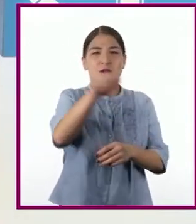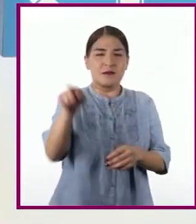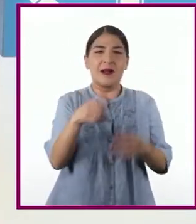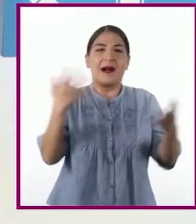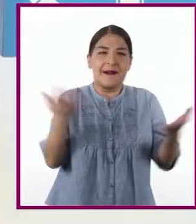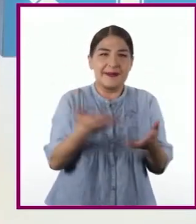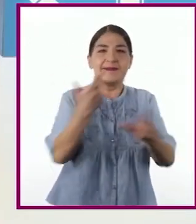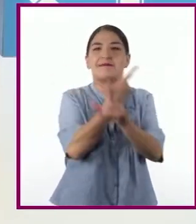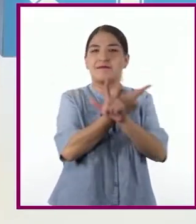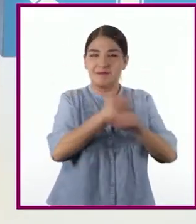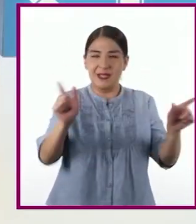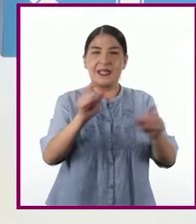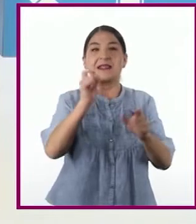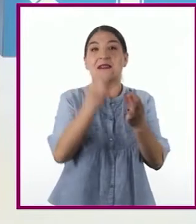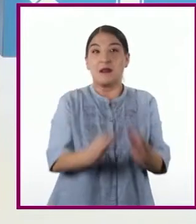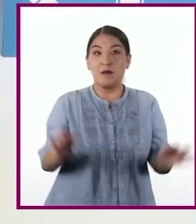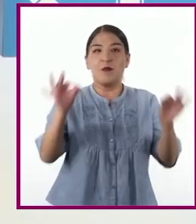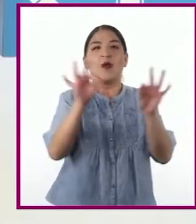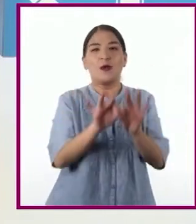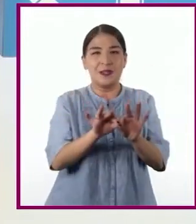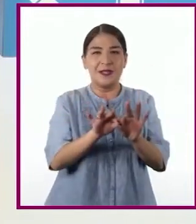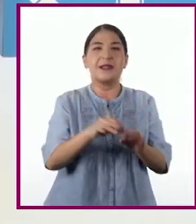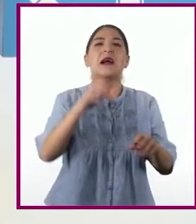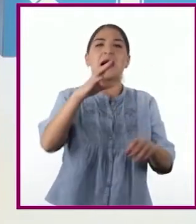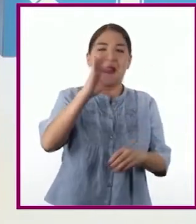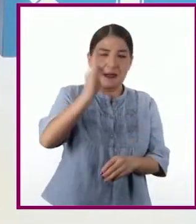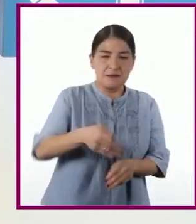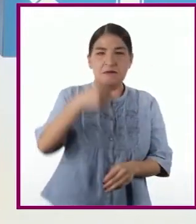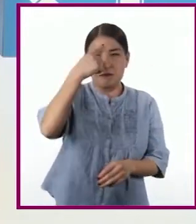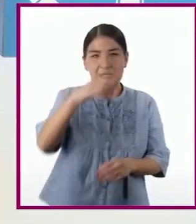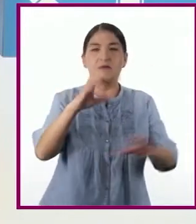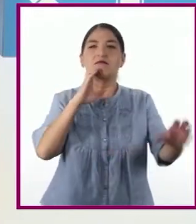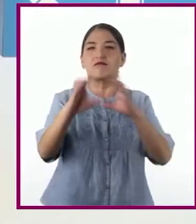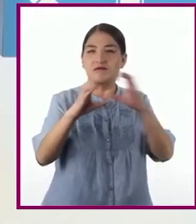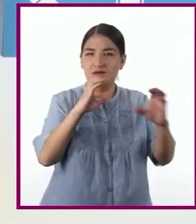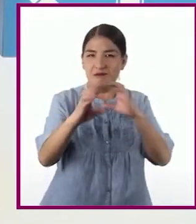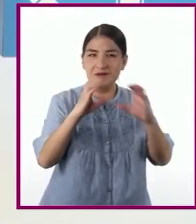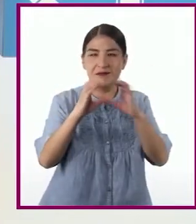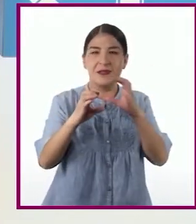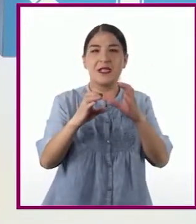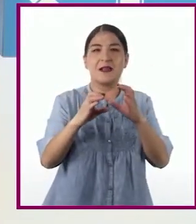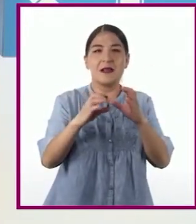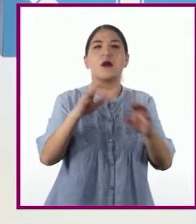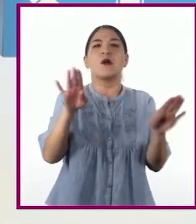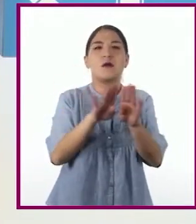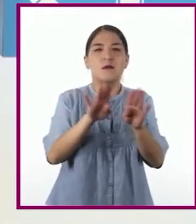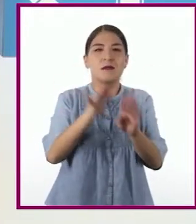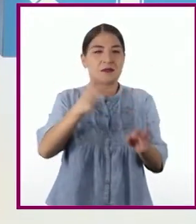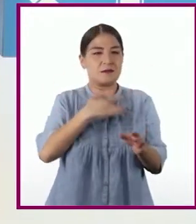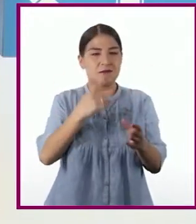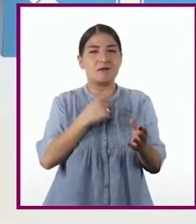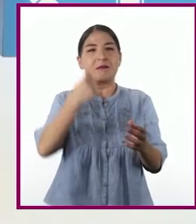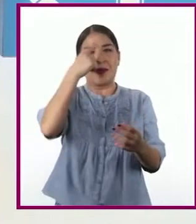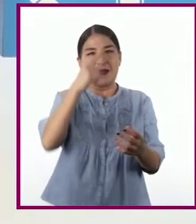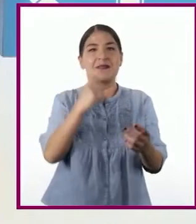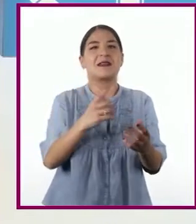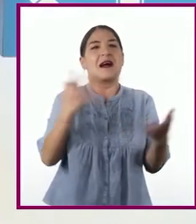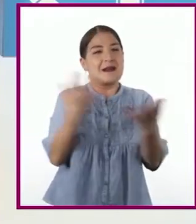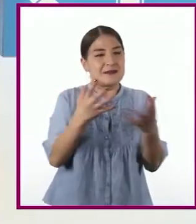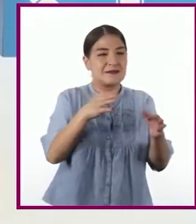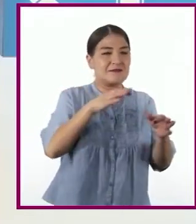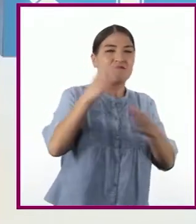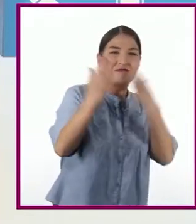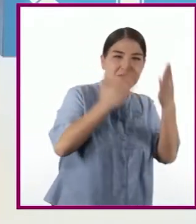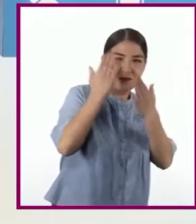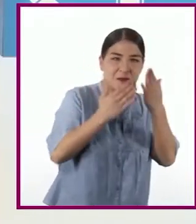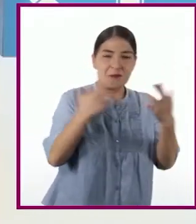ejercer las libertades fundamentales y que permiten la comunicación e involucramiento de estudiantes,